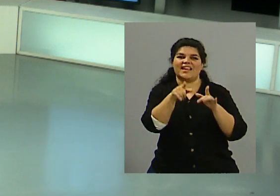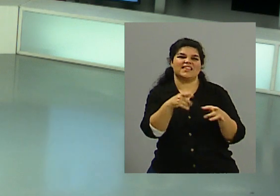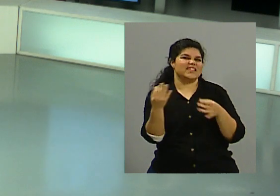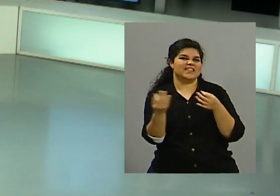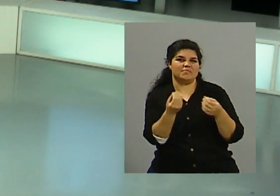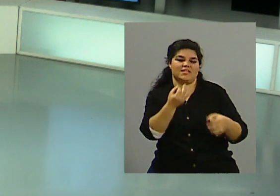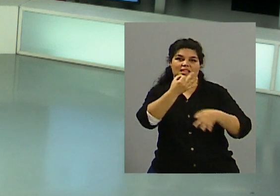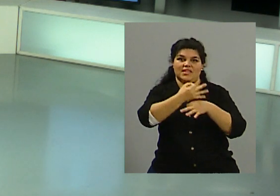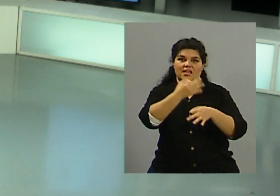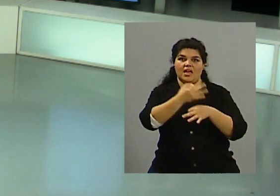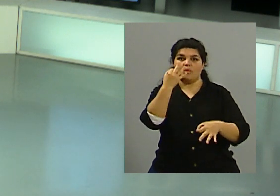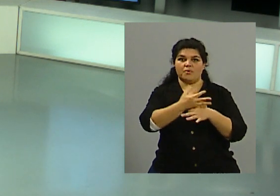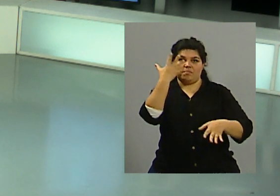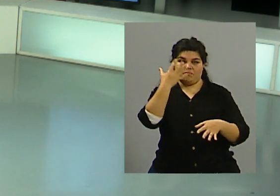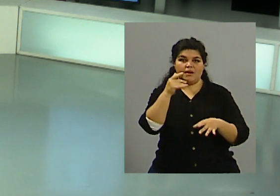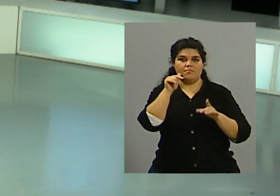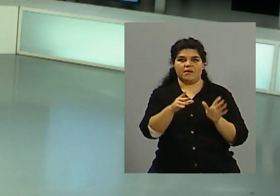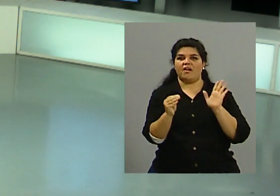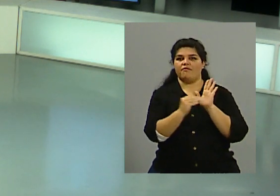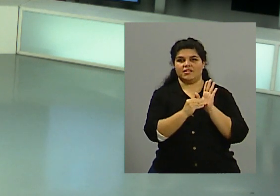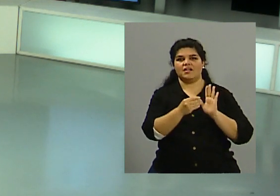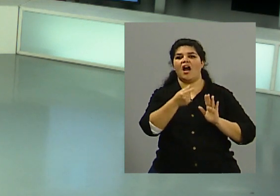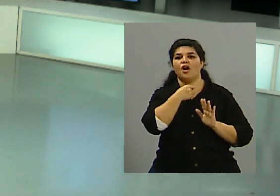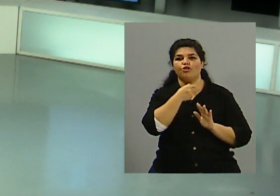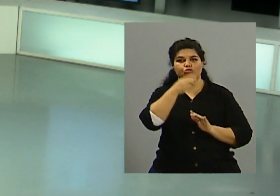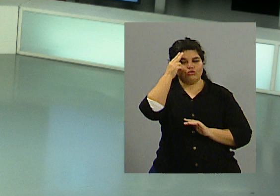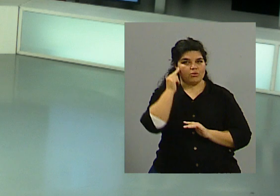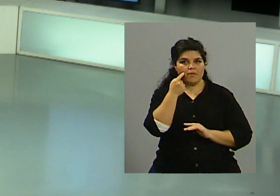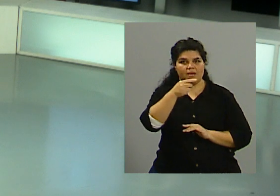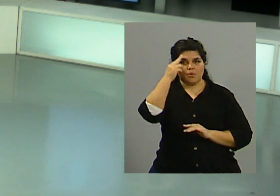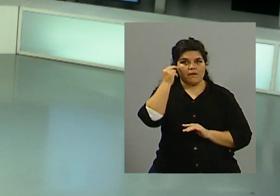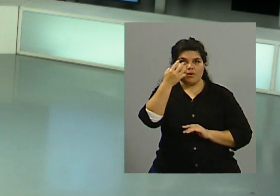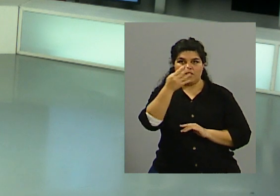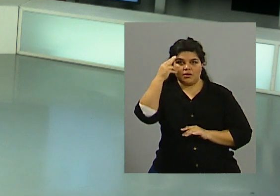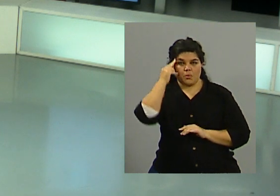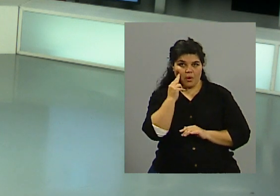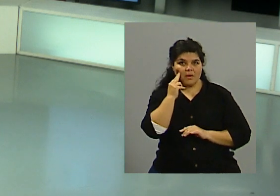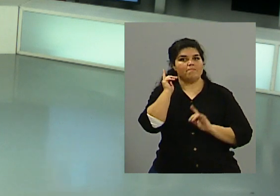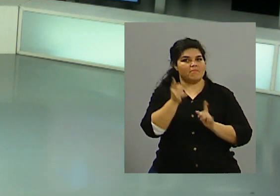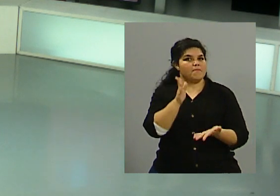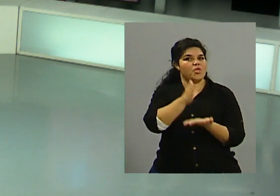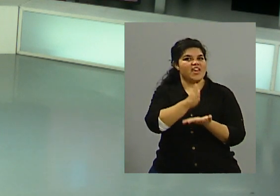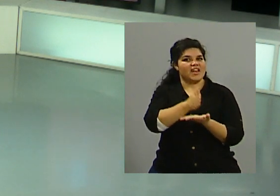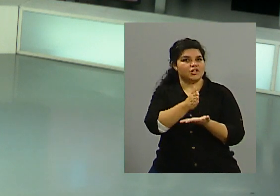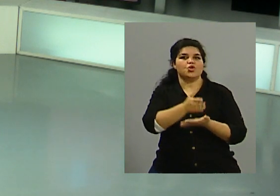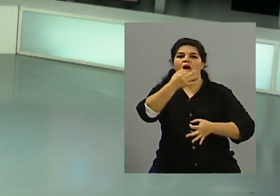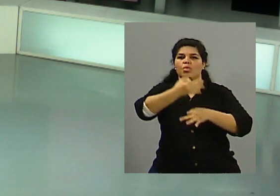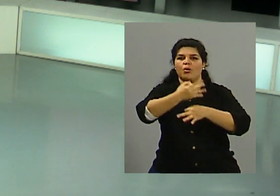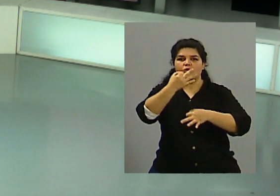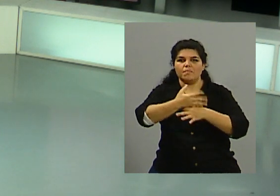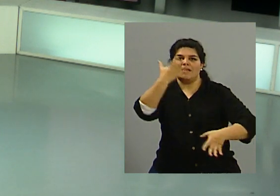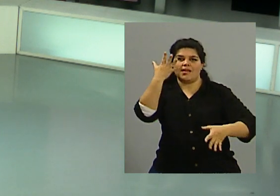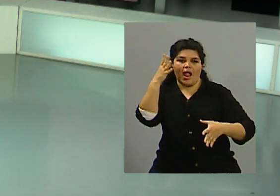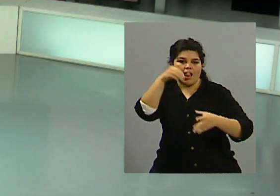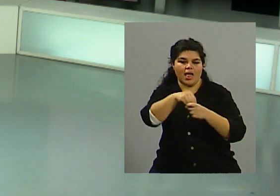Un 9 de agosto de 1949 justamente se establecía lo que es el derecho a la educación especial. Y por